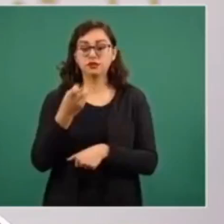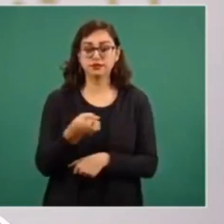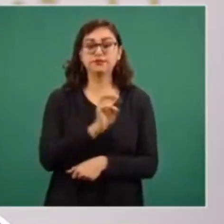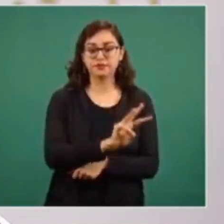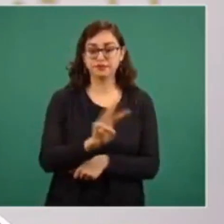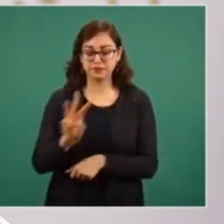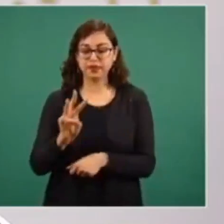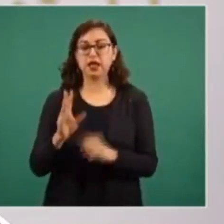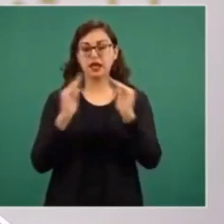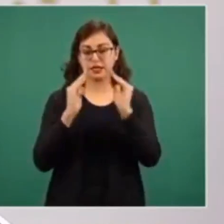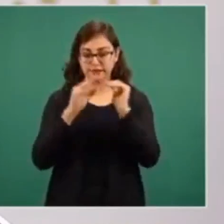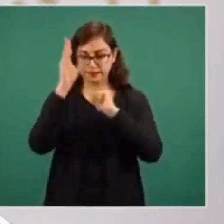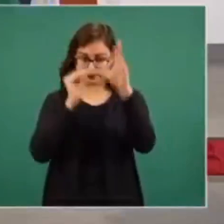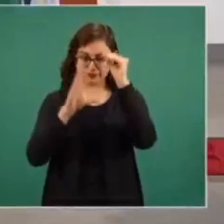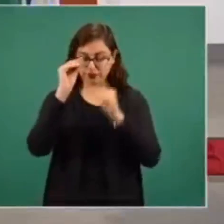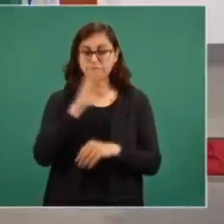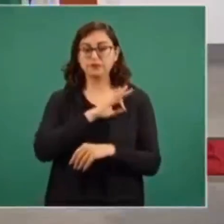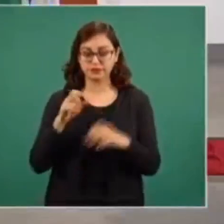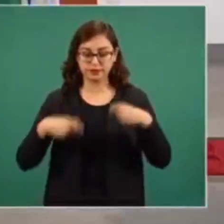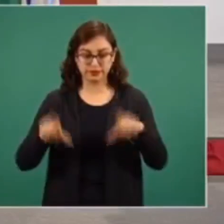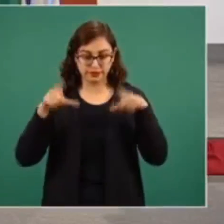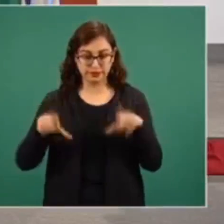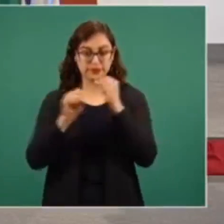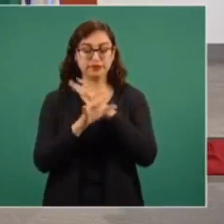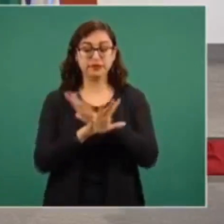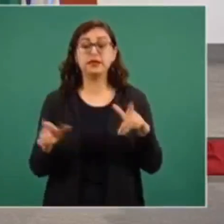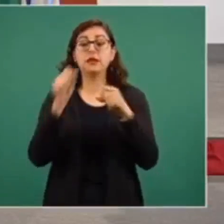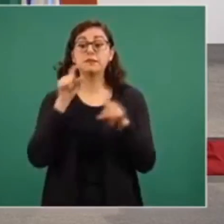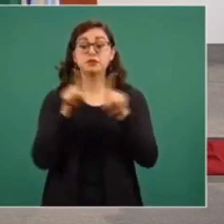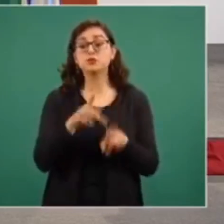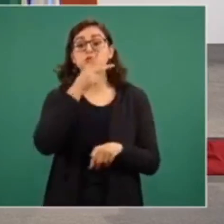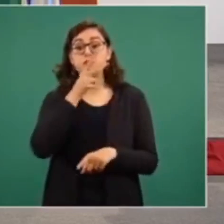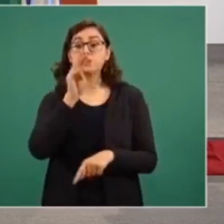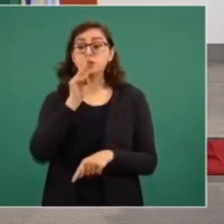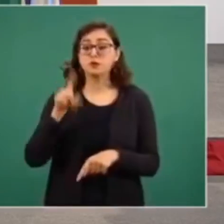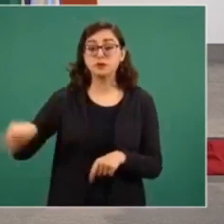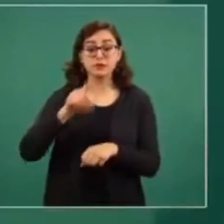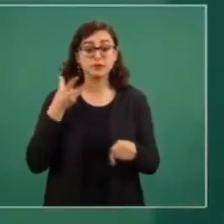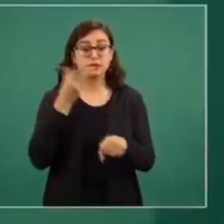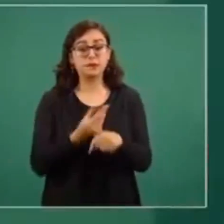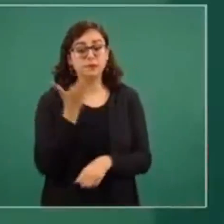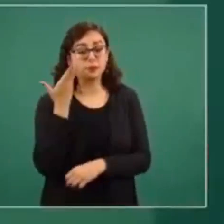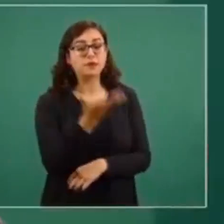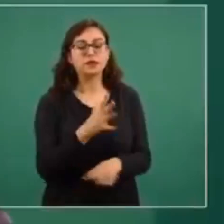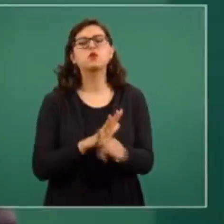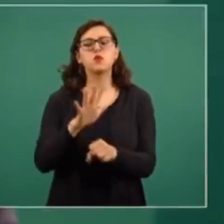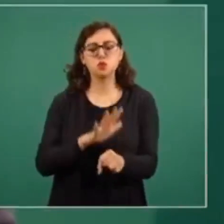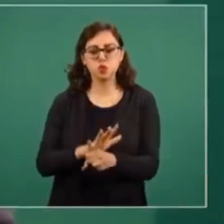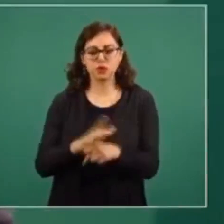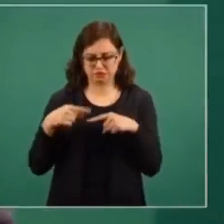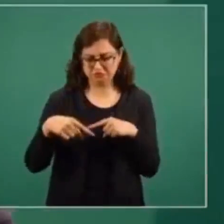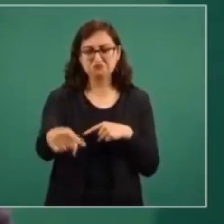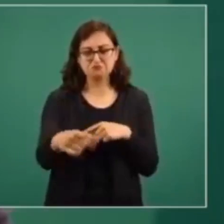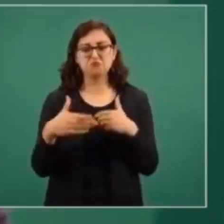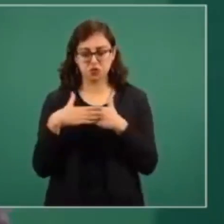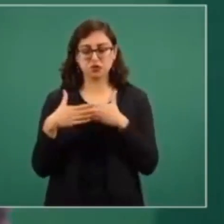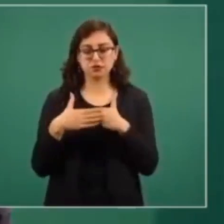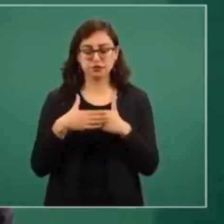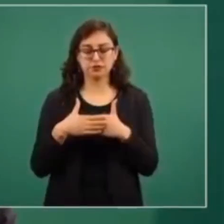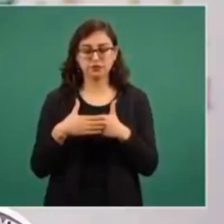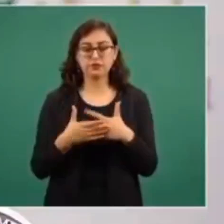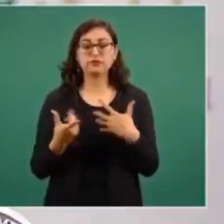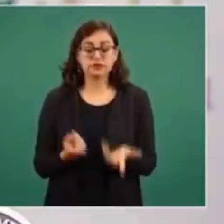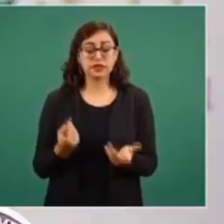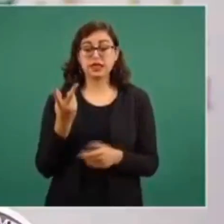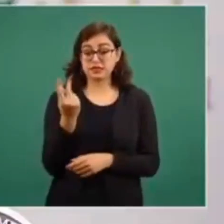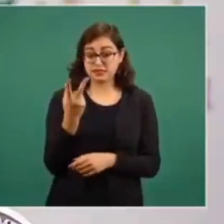de Aprende en Casa. Y una cuestión adicional que nos solicitaron madres y padres de familia, que está incorporado en Aprende en Casa 3, es que se va a dar orientación dentro de los